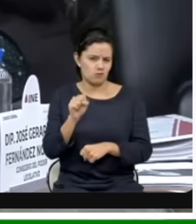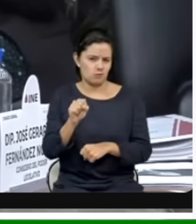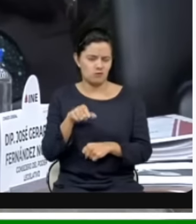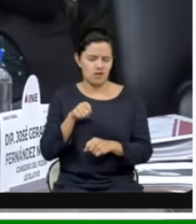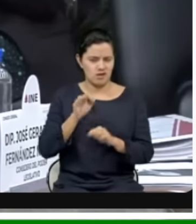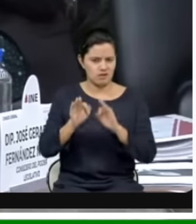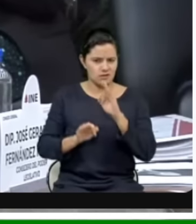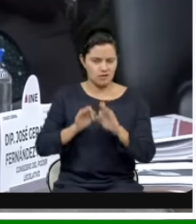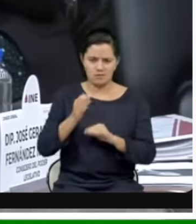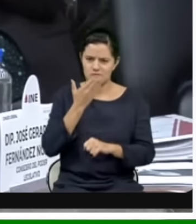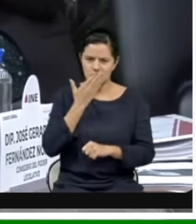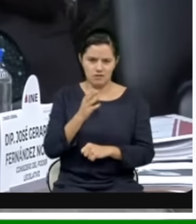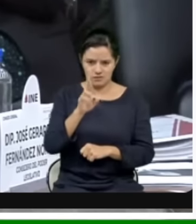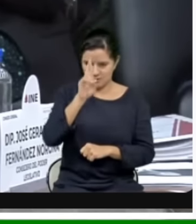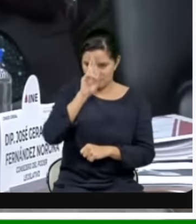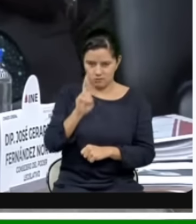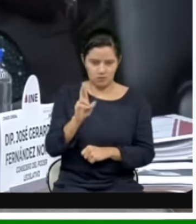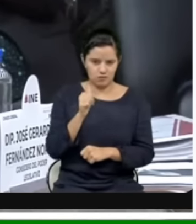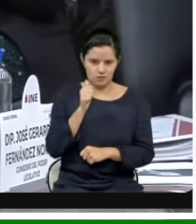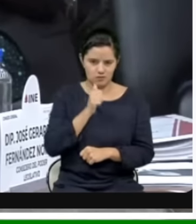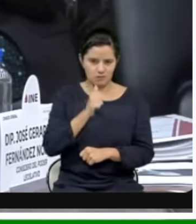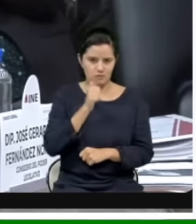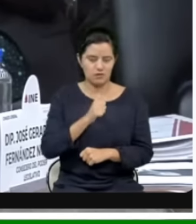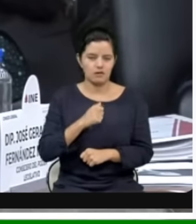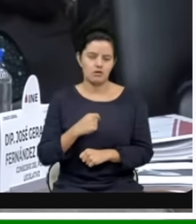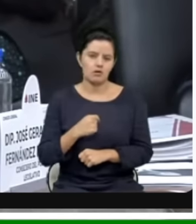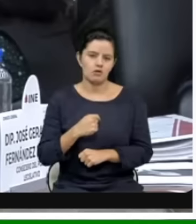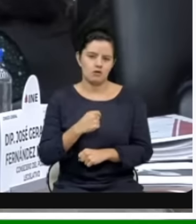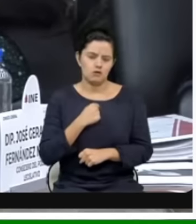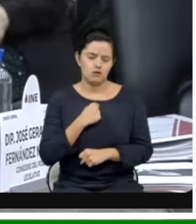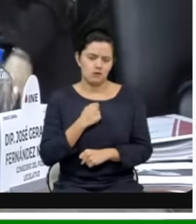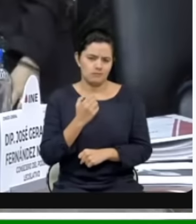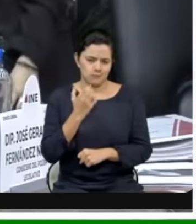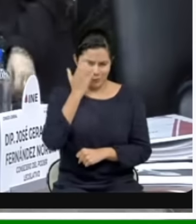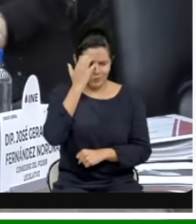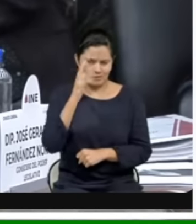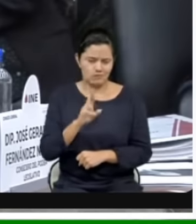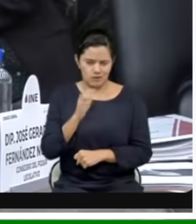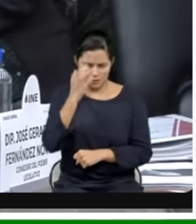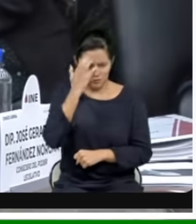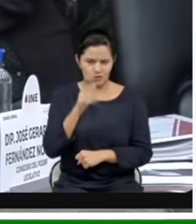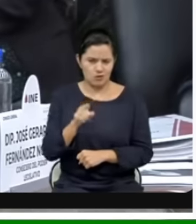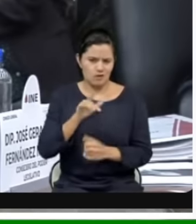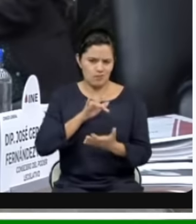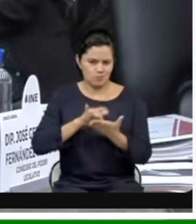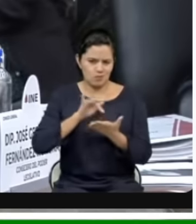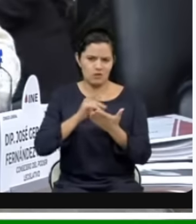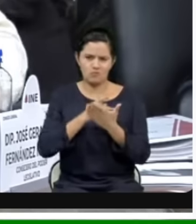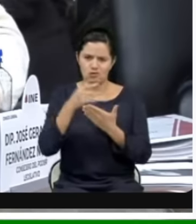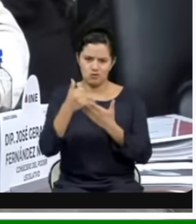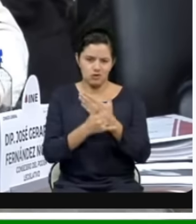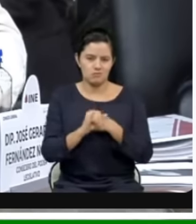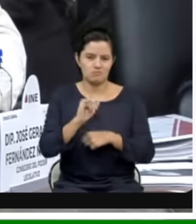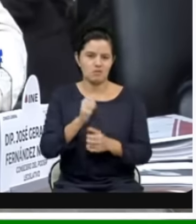Fernández Noroña la participación de Germán Martínez representando Acción Nacional la de Acosta